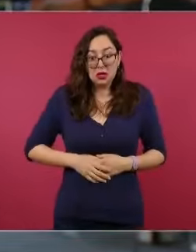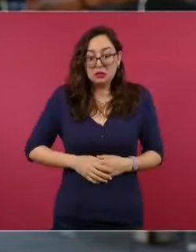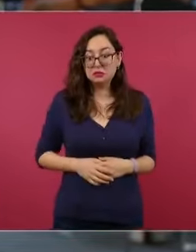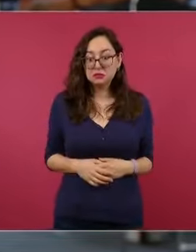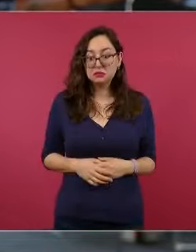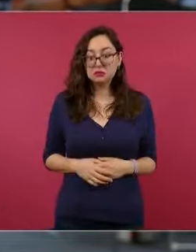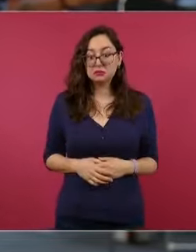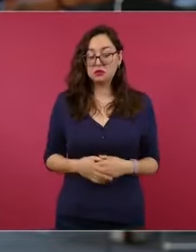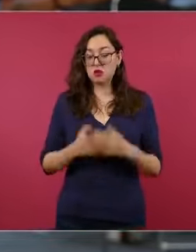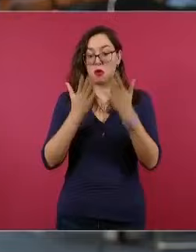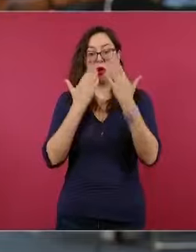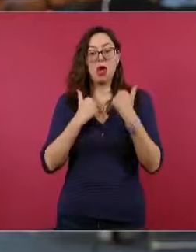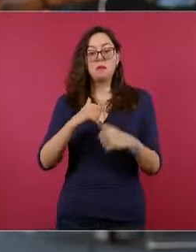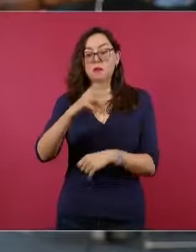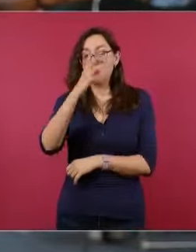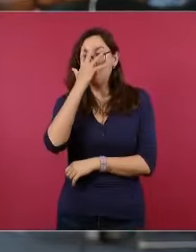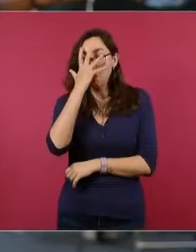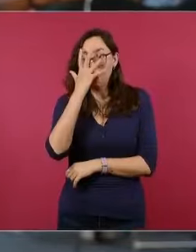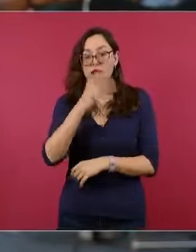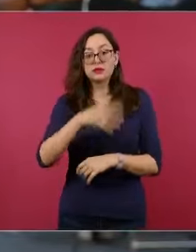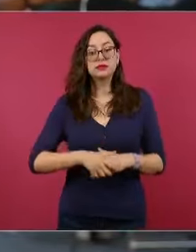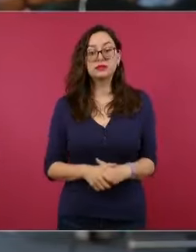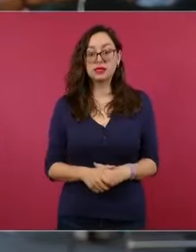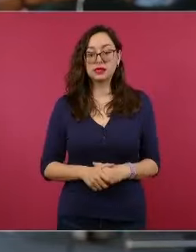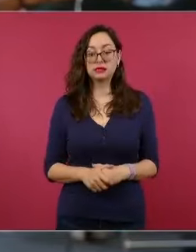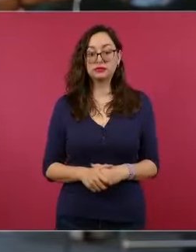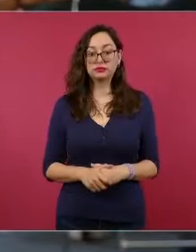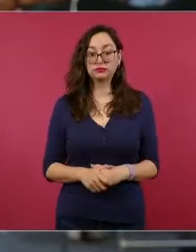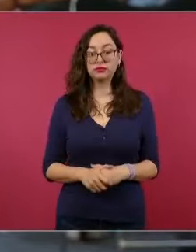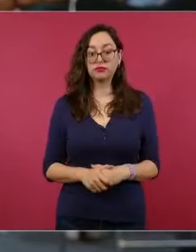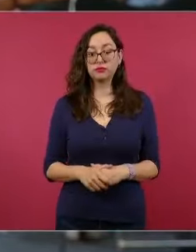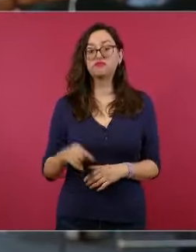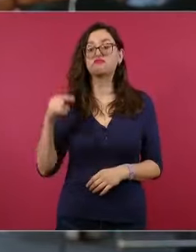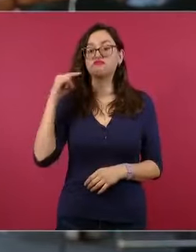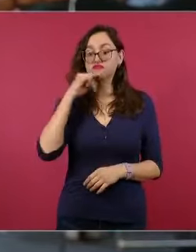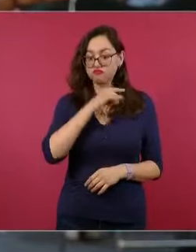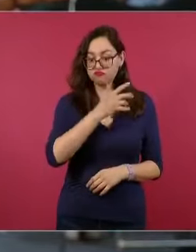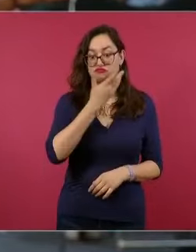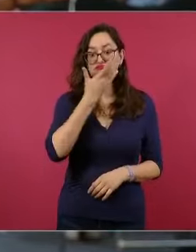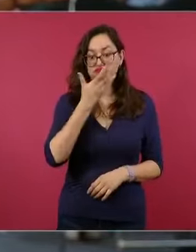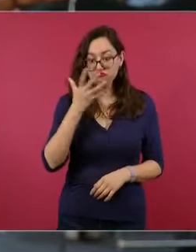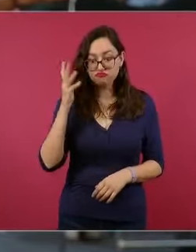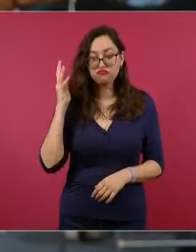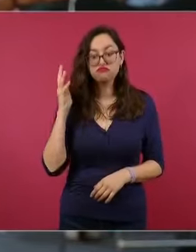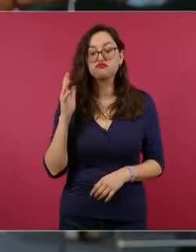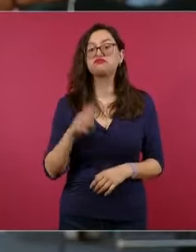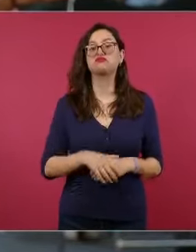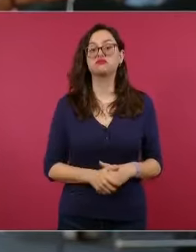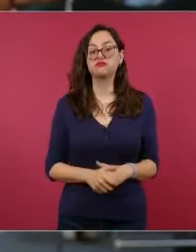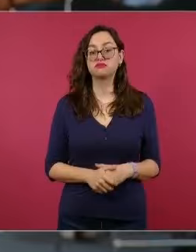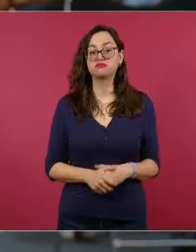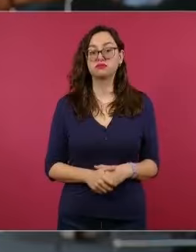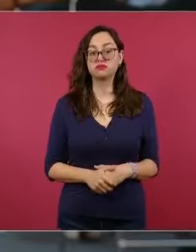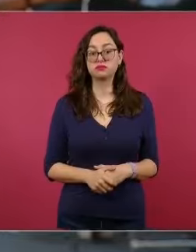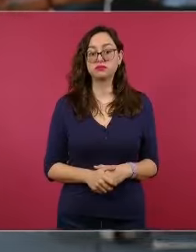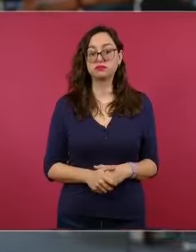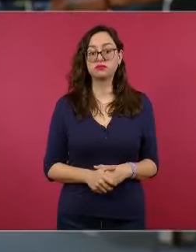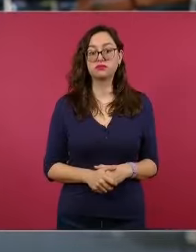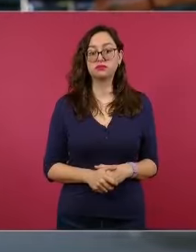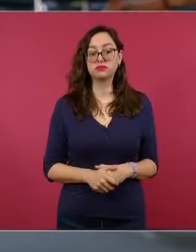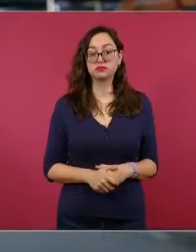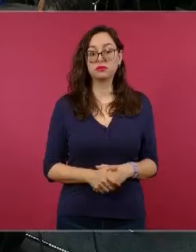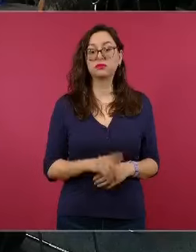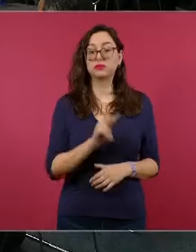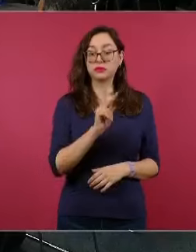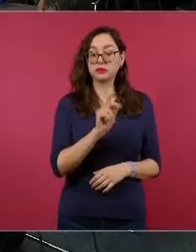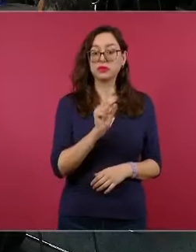no son cínicos y además eh Cómo dice usted hipócritas también o sea los panistas